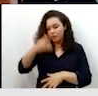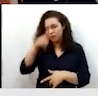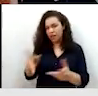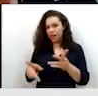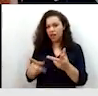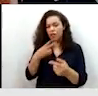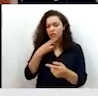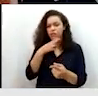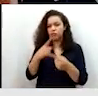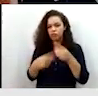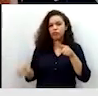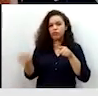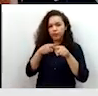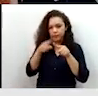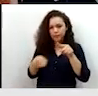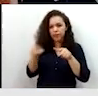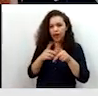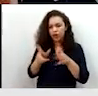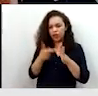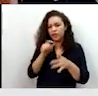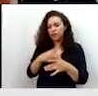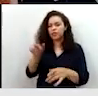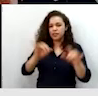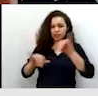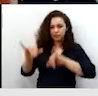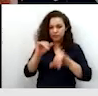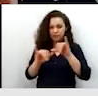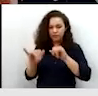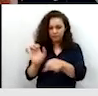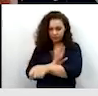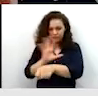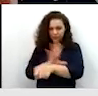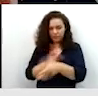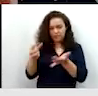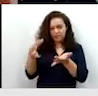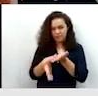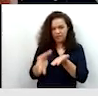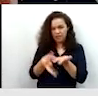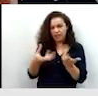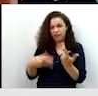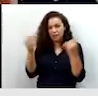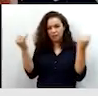manejando químicos de baterías industriales, de metales pesados. Entonces,